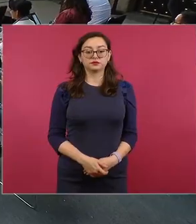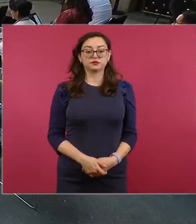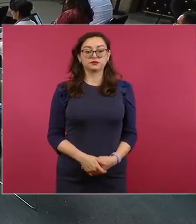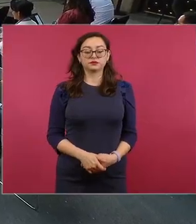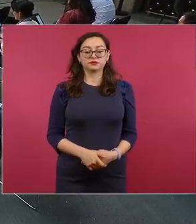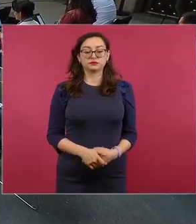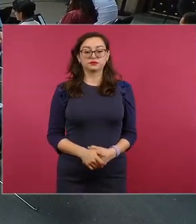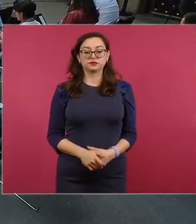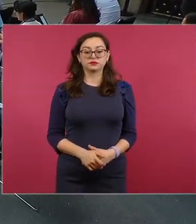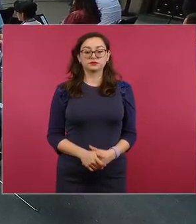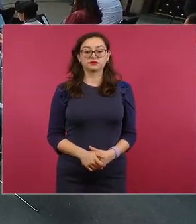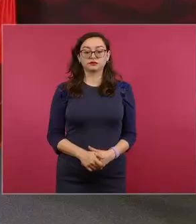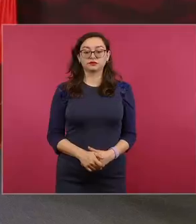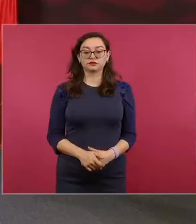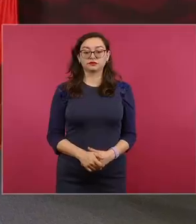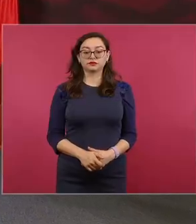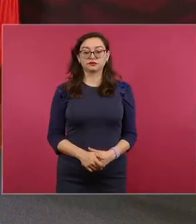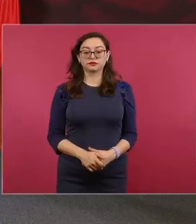el que